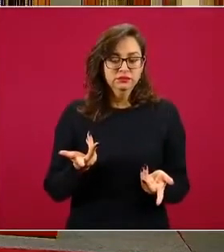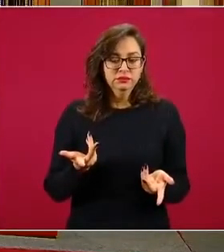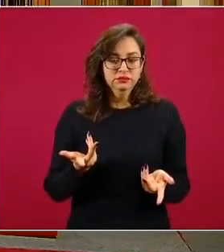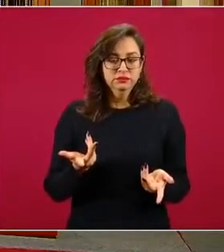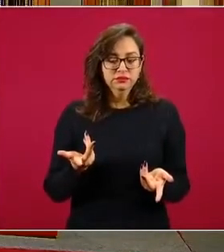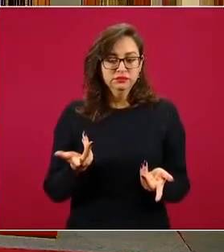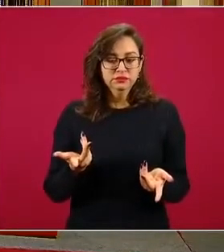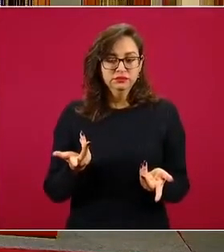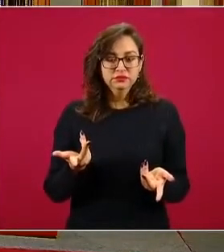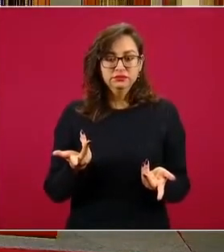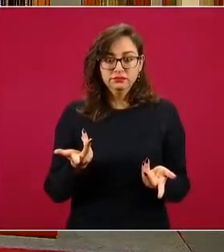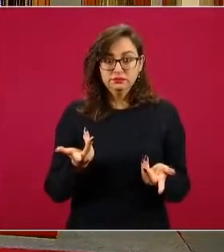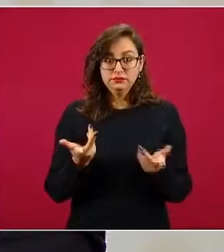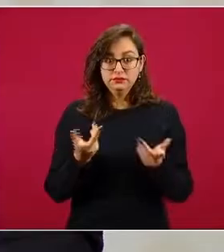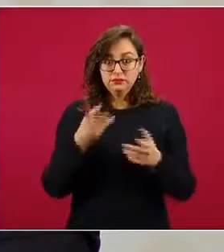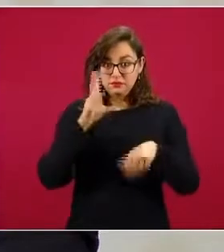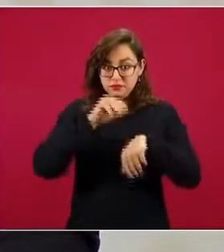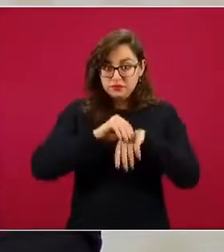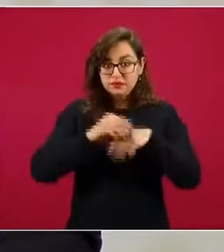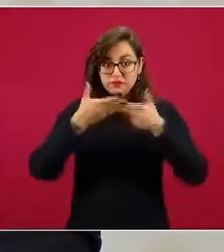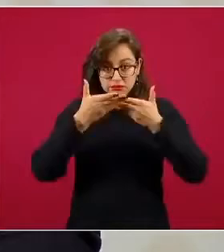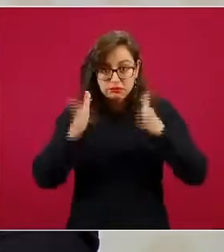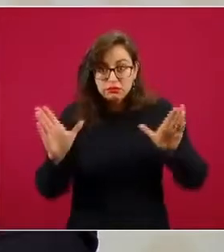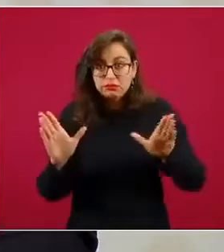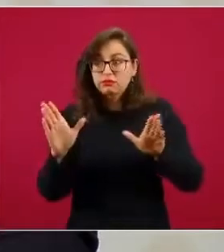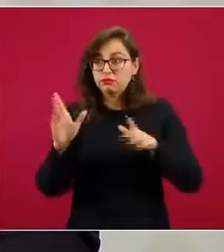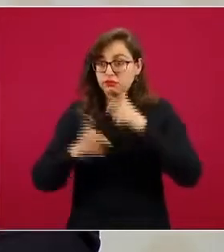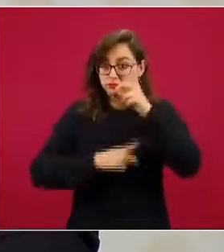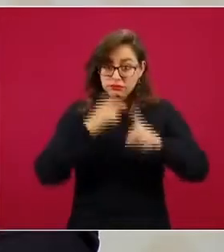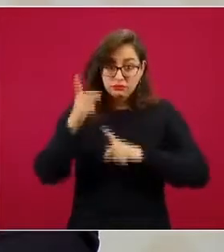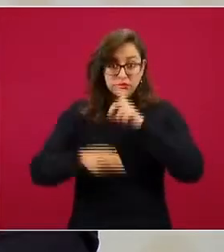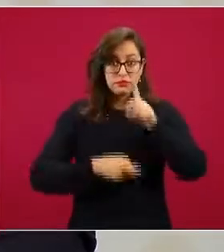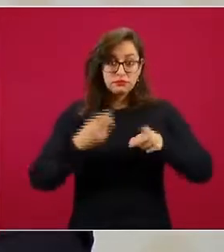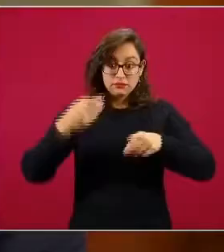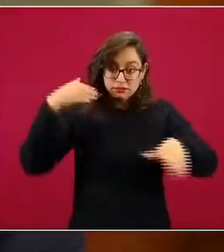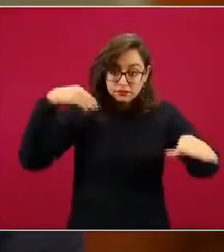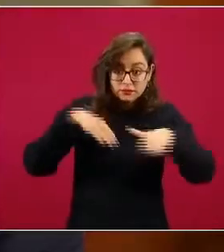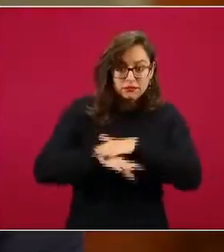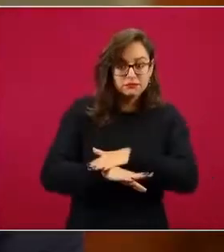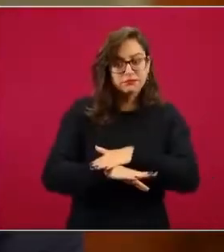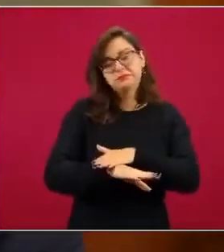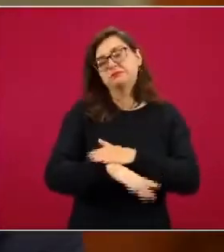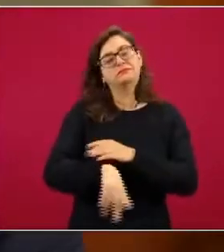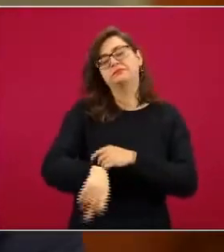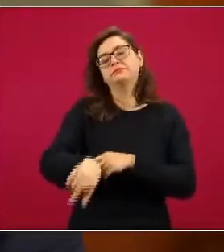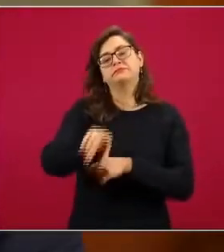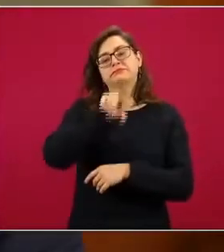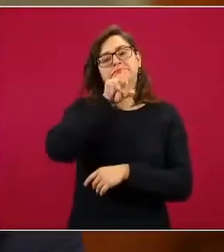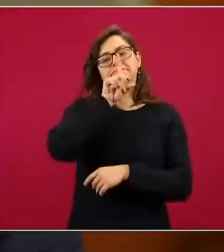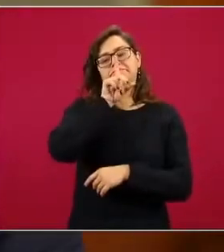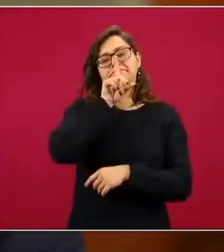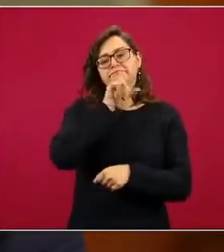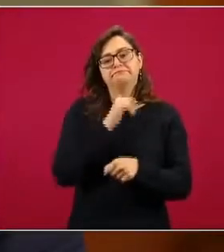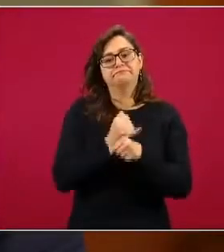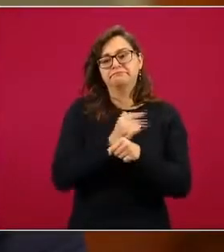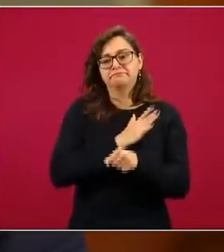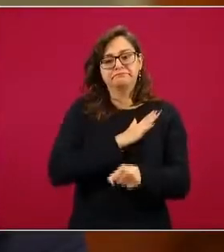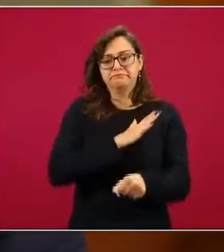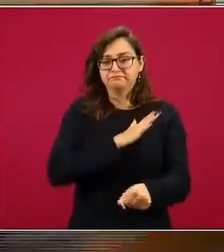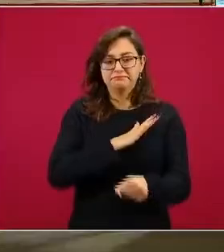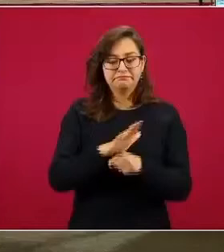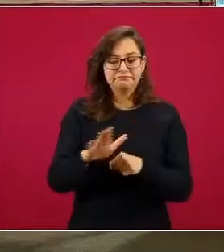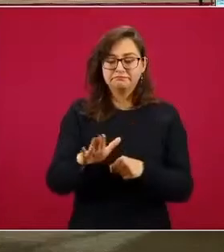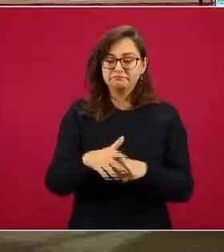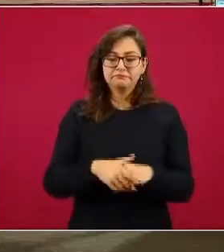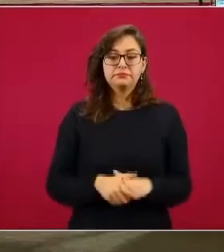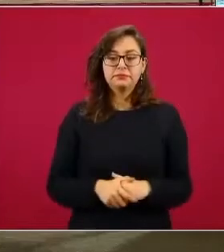evita que se pudiera pensar en que haya público en los estadios, inclusive